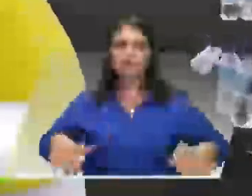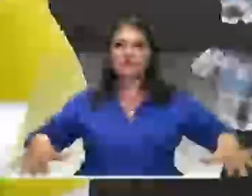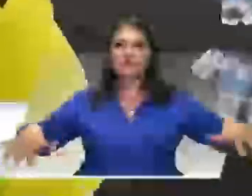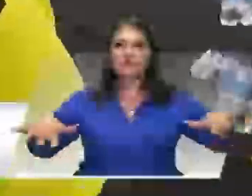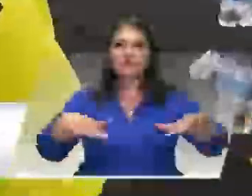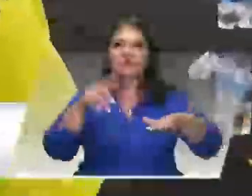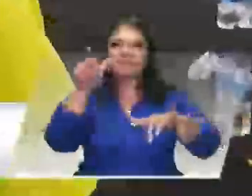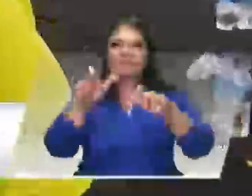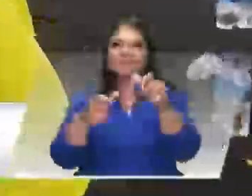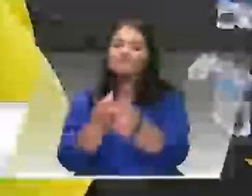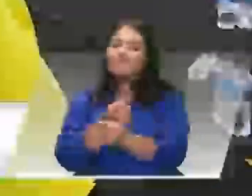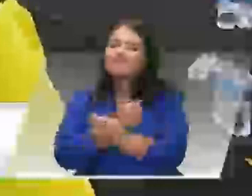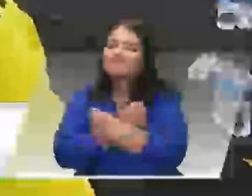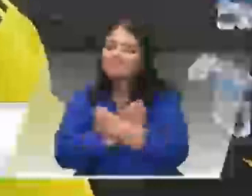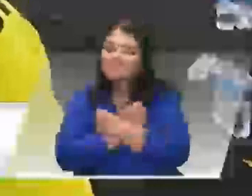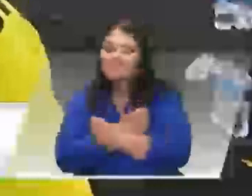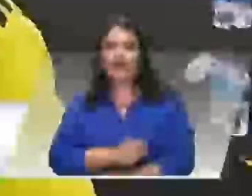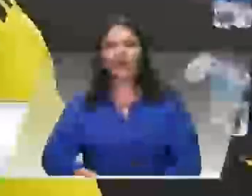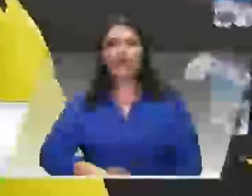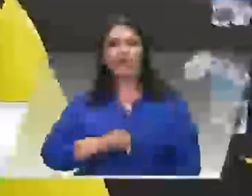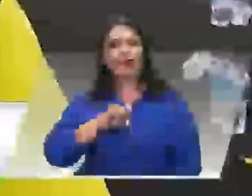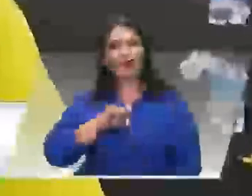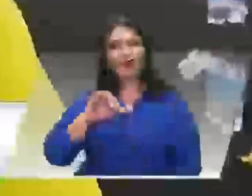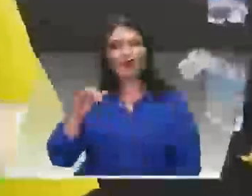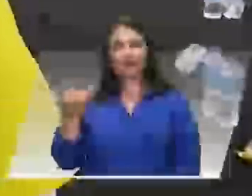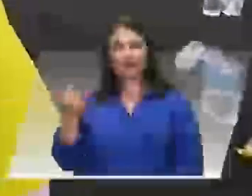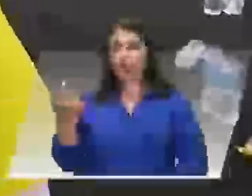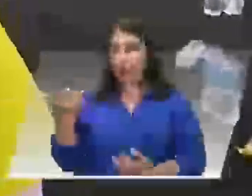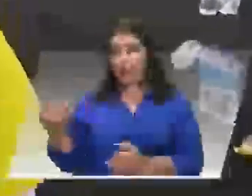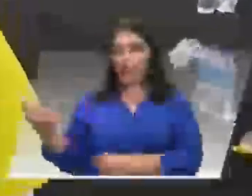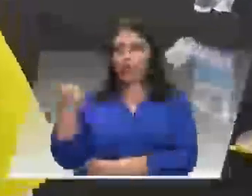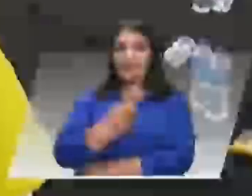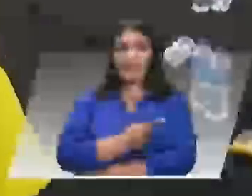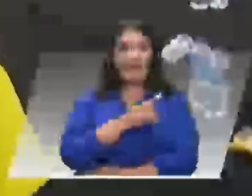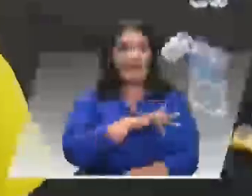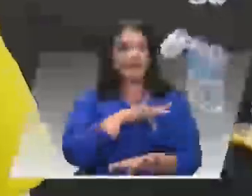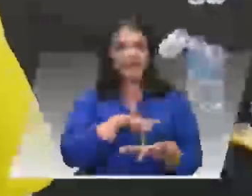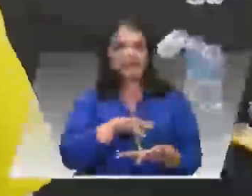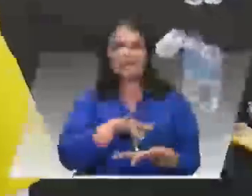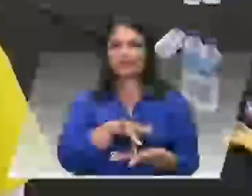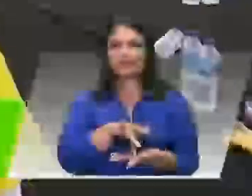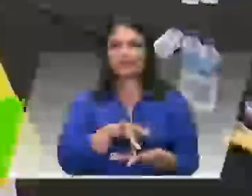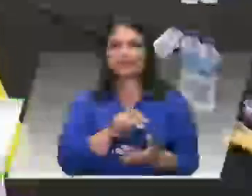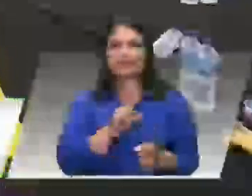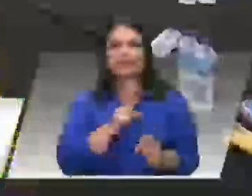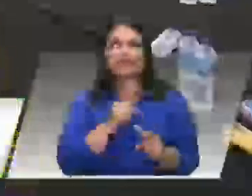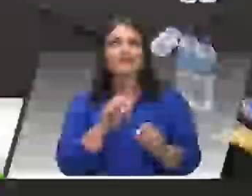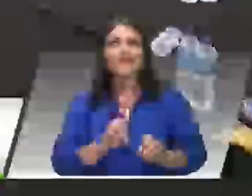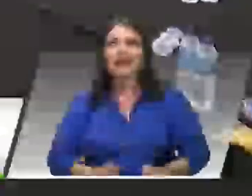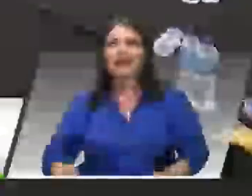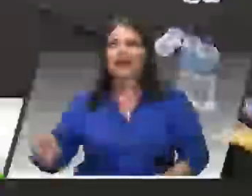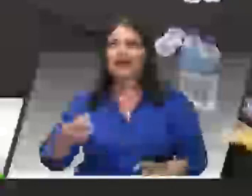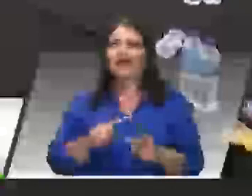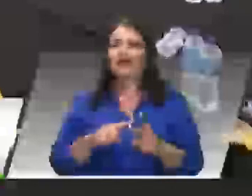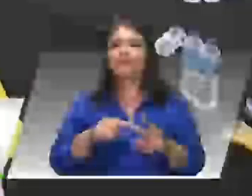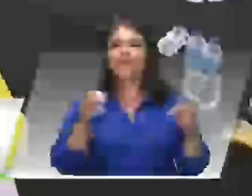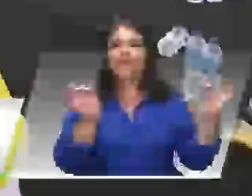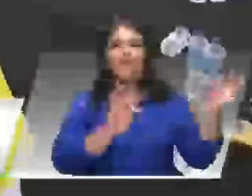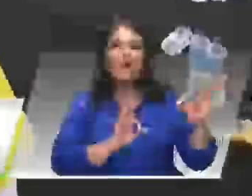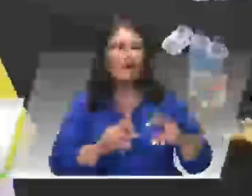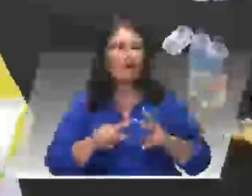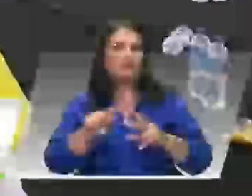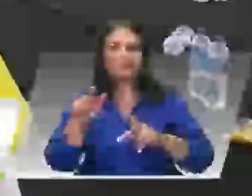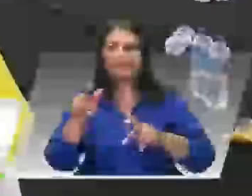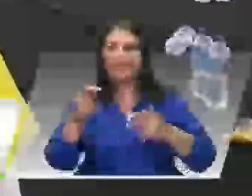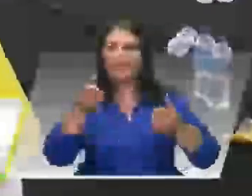por este orgullo de nosotros y venir aquí en este día. Me parece lo máximo, los medios, los organizadores, todas las